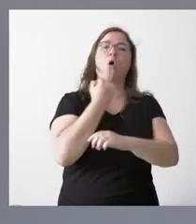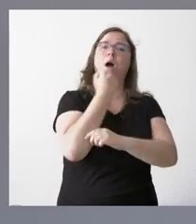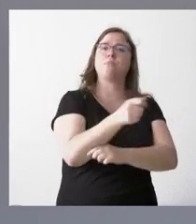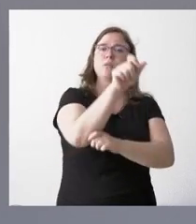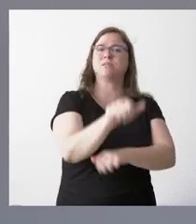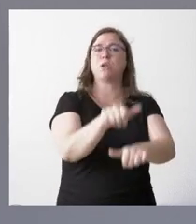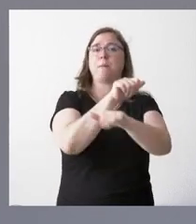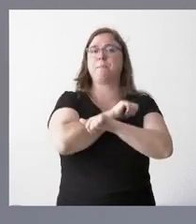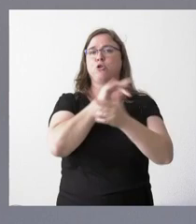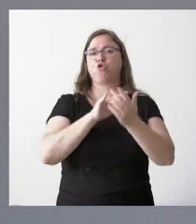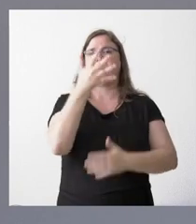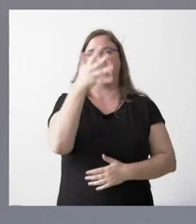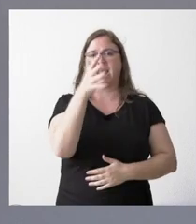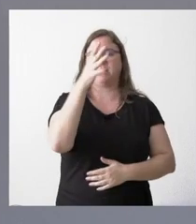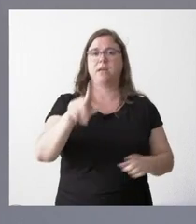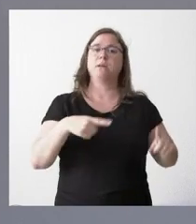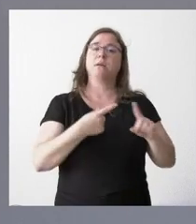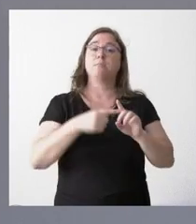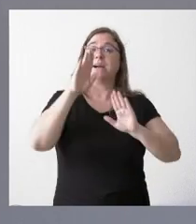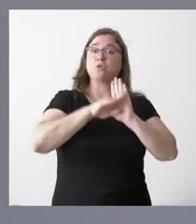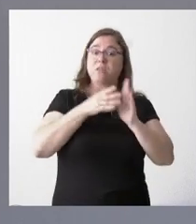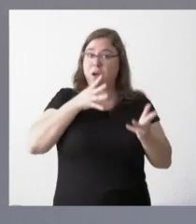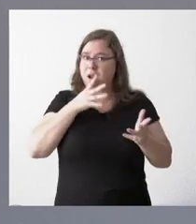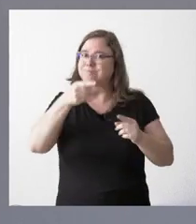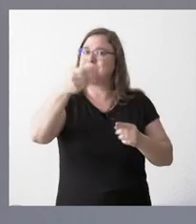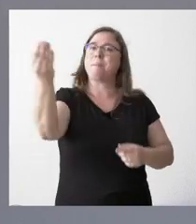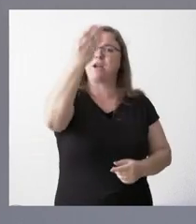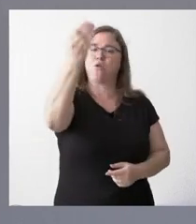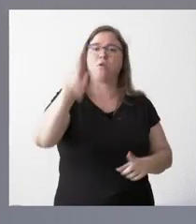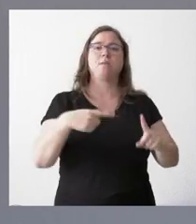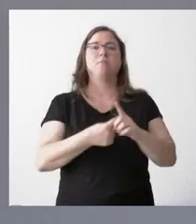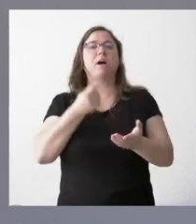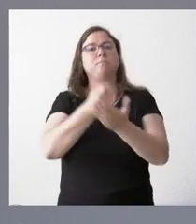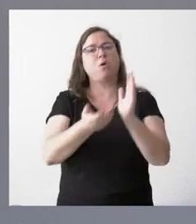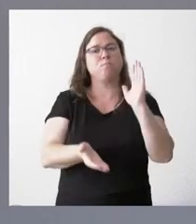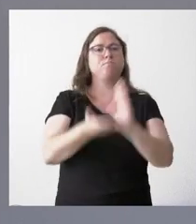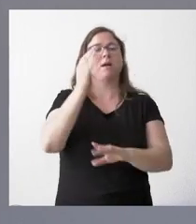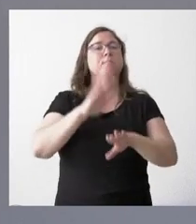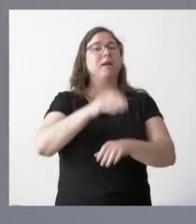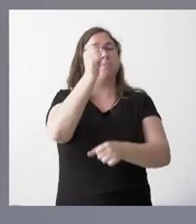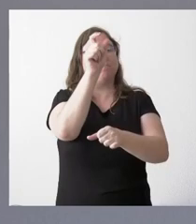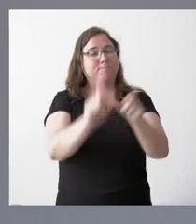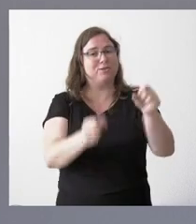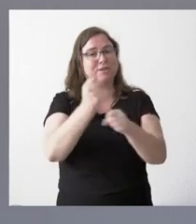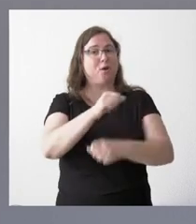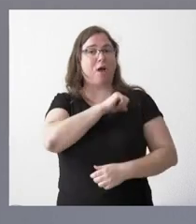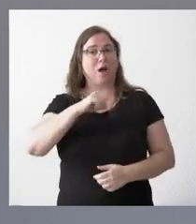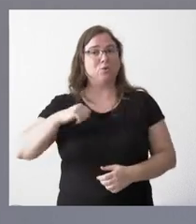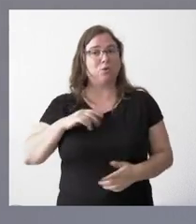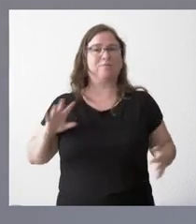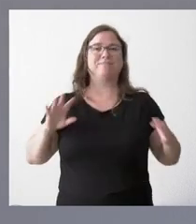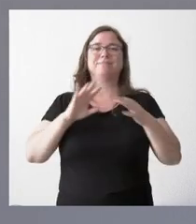en ERTE, con mejores condiciones que los actualmente y el pago con un incremento a los trabajadores autónomos en relación con la